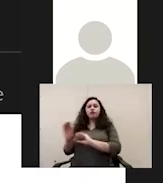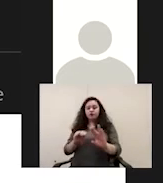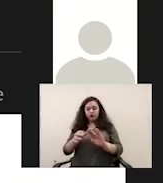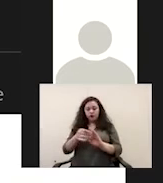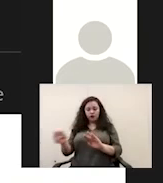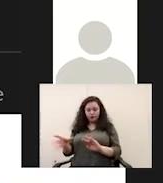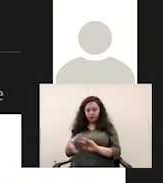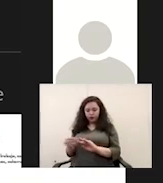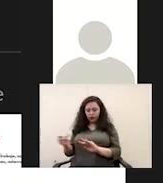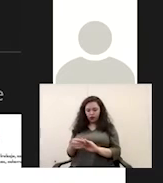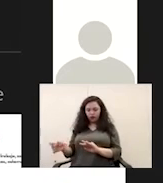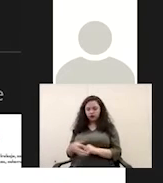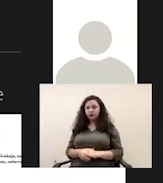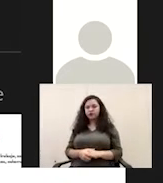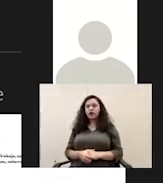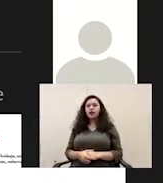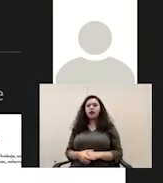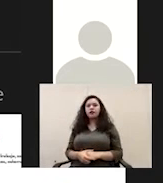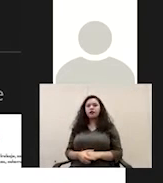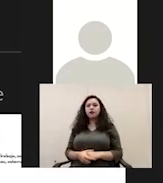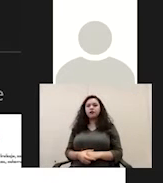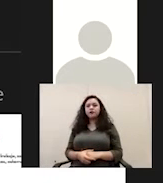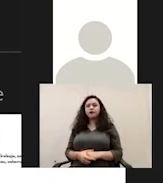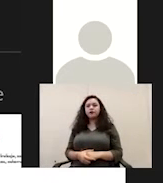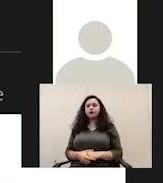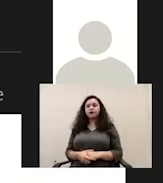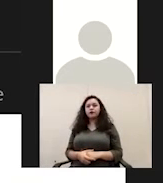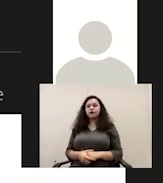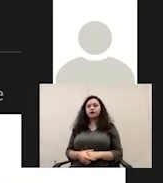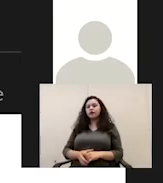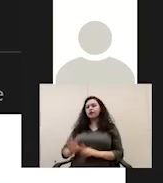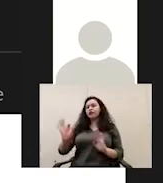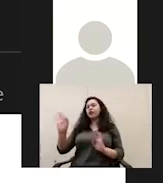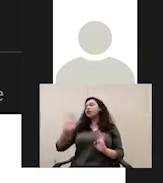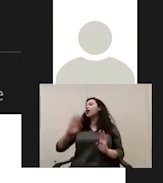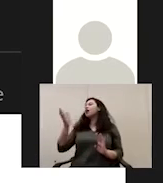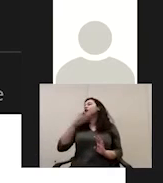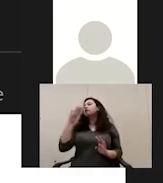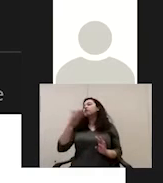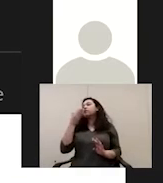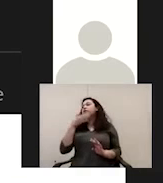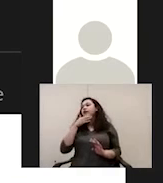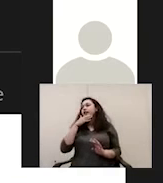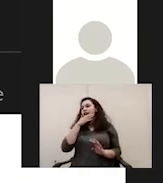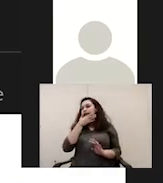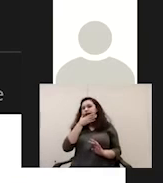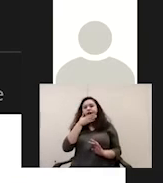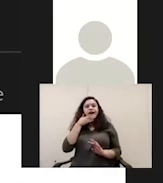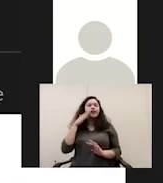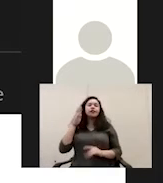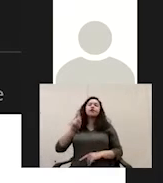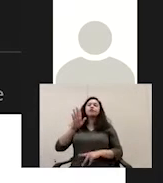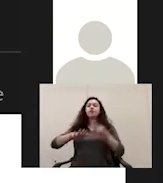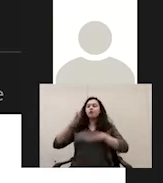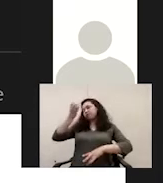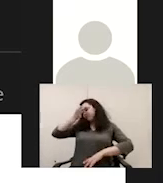bueno, aquí es donde a lo mejor ya estamos muy habituados, sin embargo a veces se nos olvida. Las